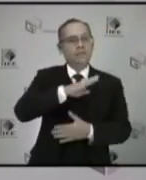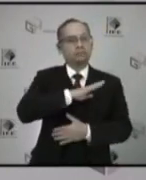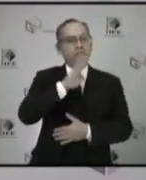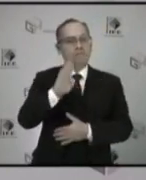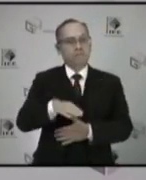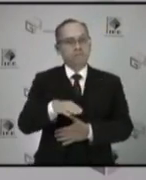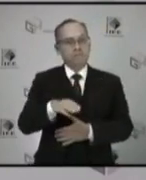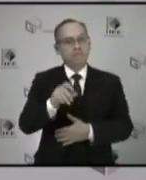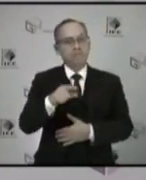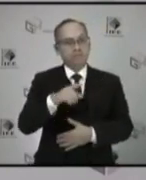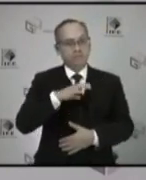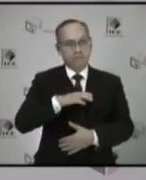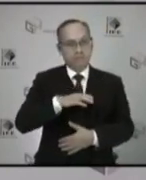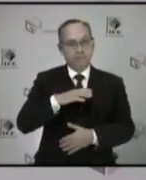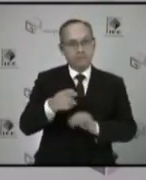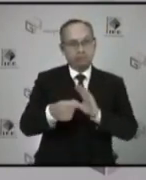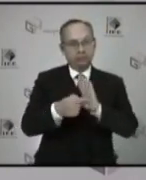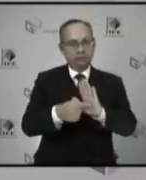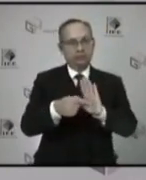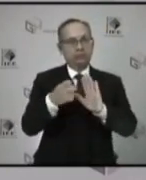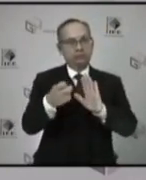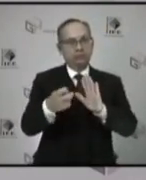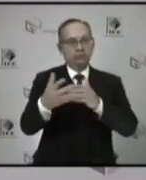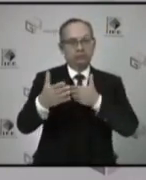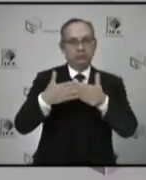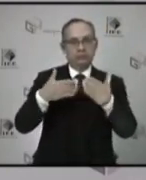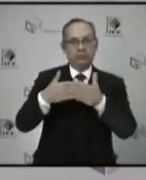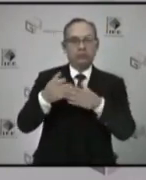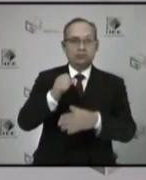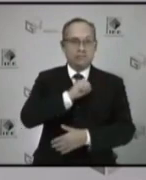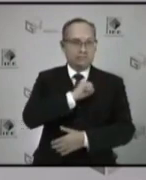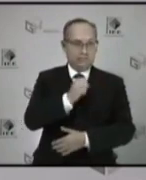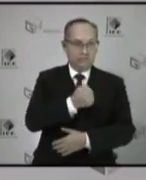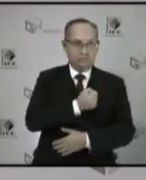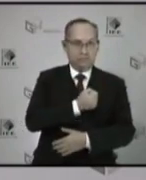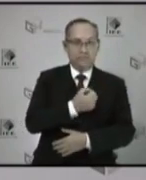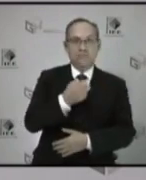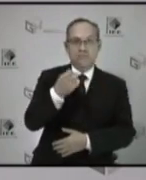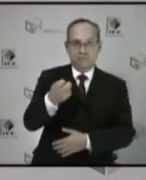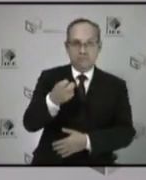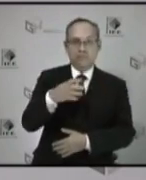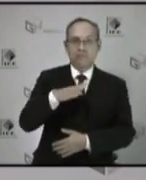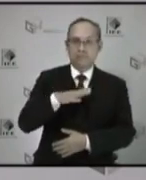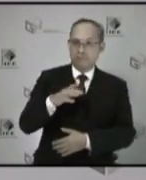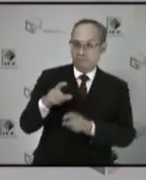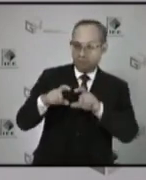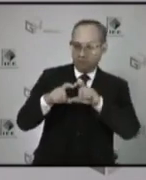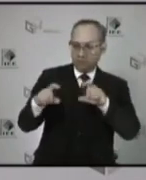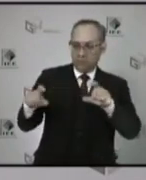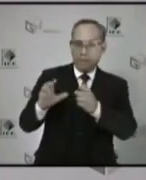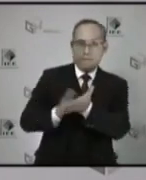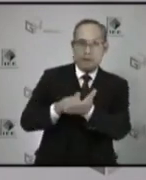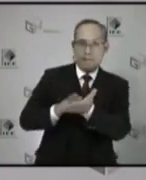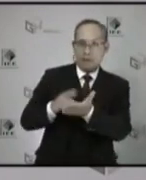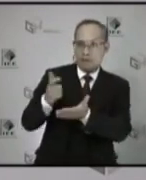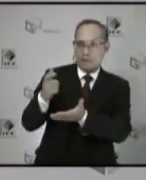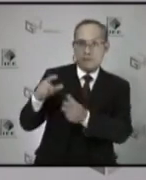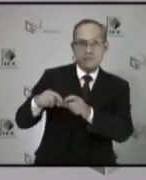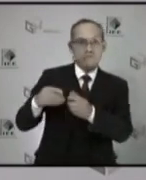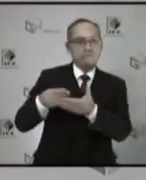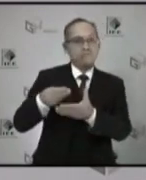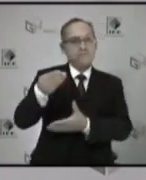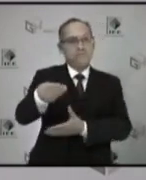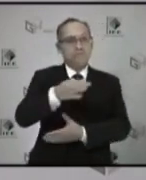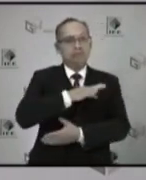es un nuevo modelo de salud. Por eso yo he propuesto la chequera de la salud, con lo que vamos a garantizar que haya